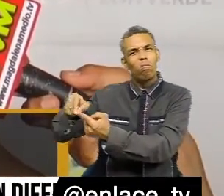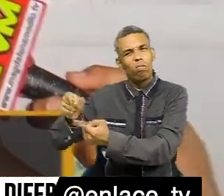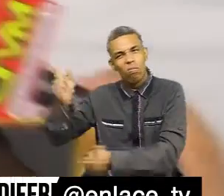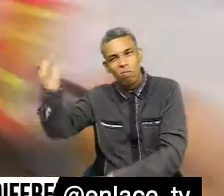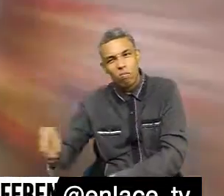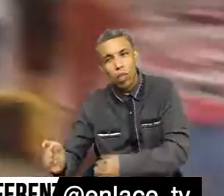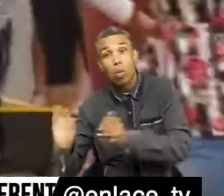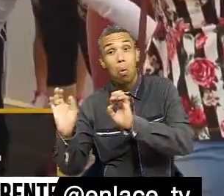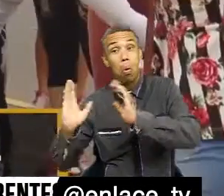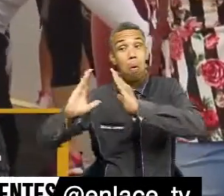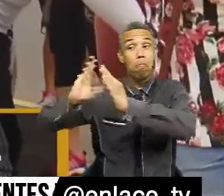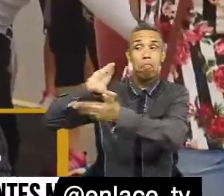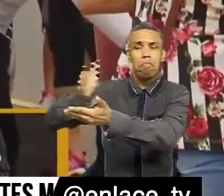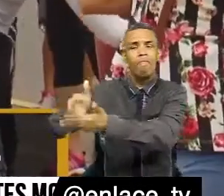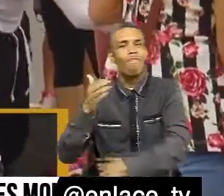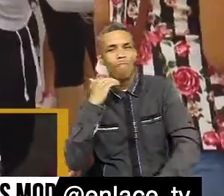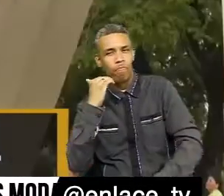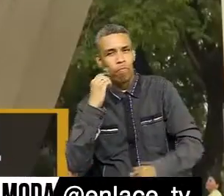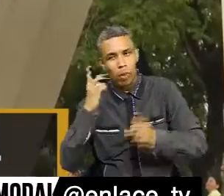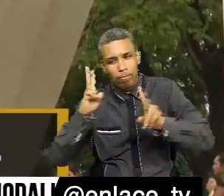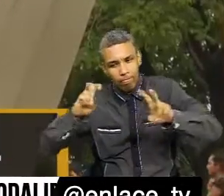o es contra.